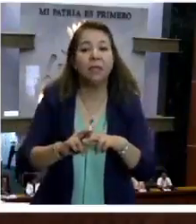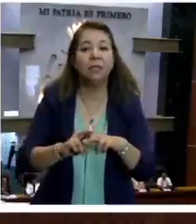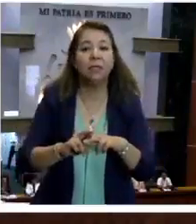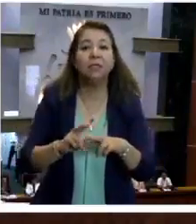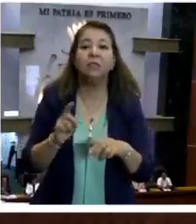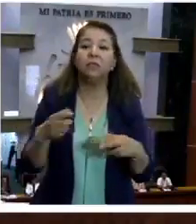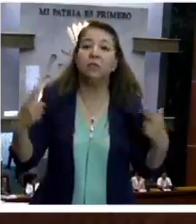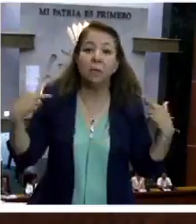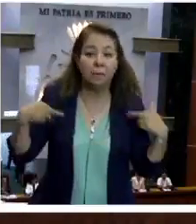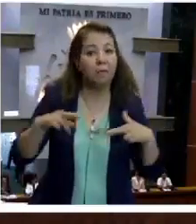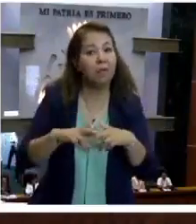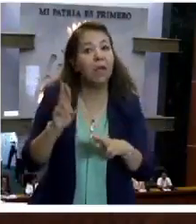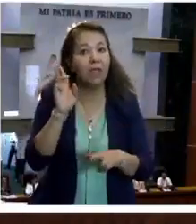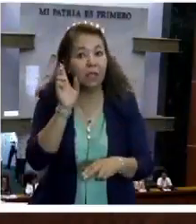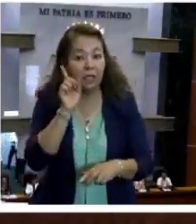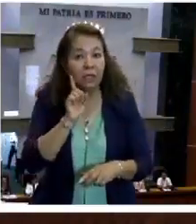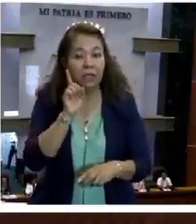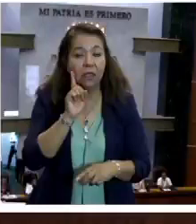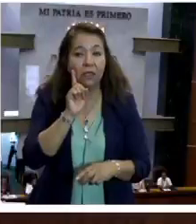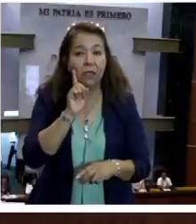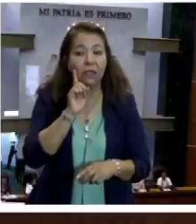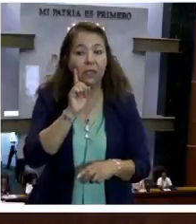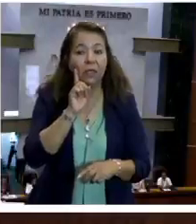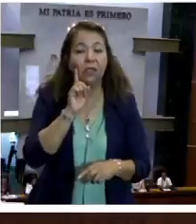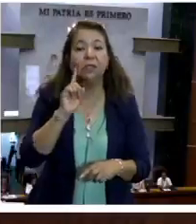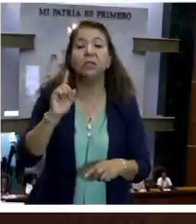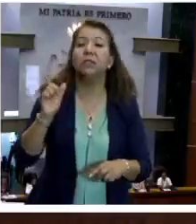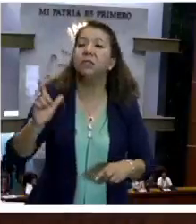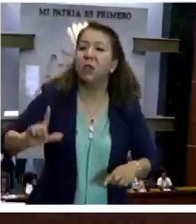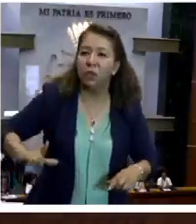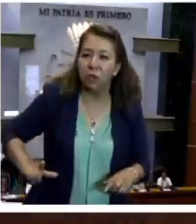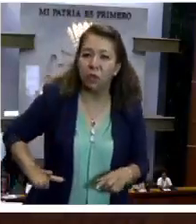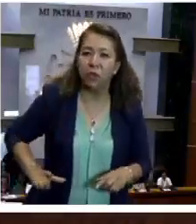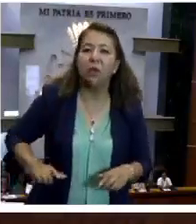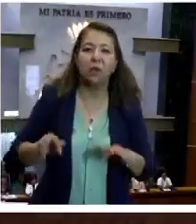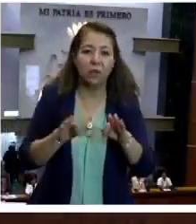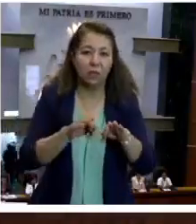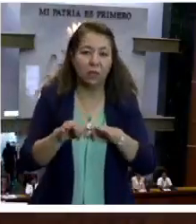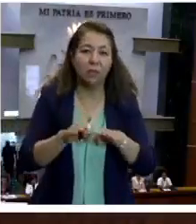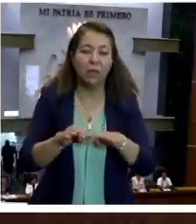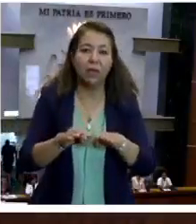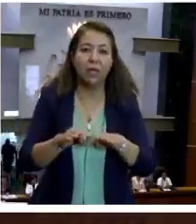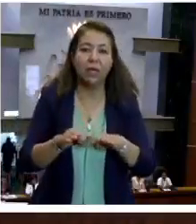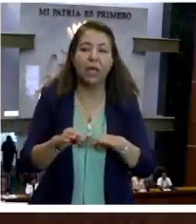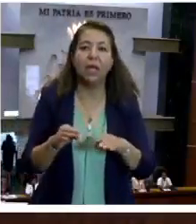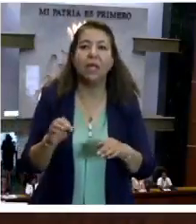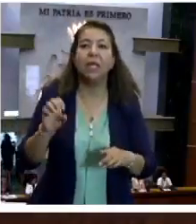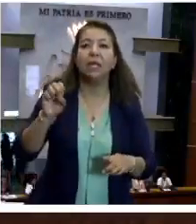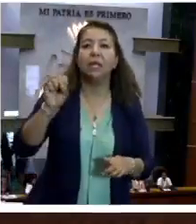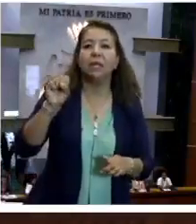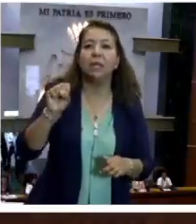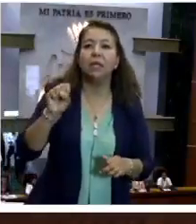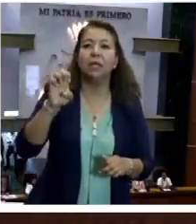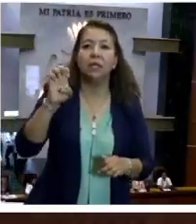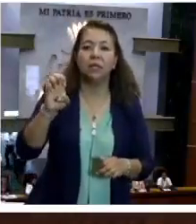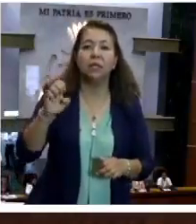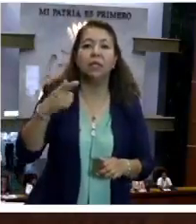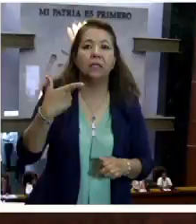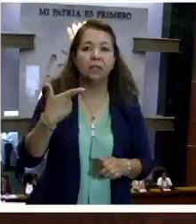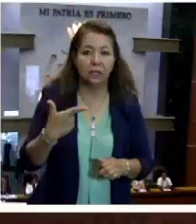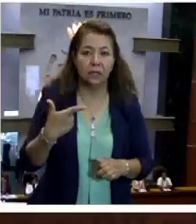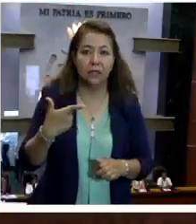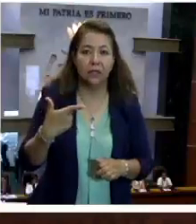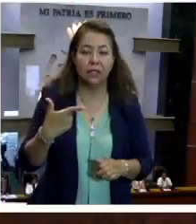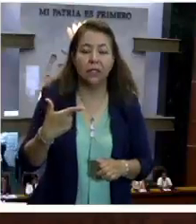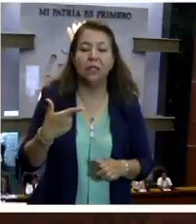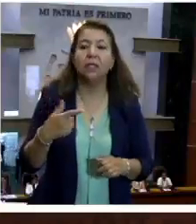maestros, servidoras, servidores públicos del gobierno estatal, de la Secretaría de Educación Guerrero, constituyen